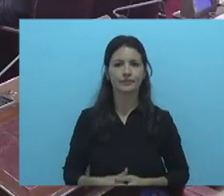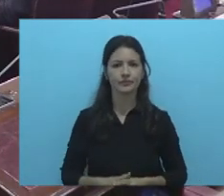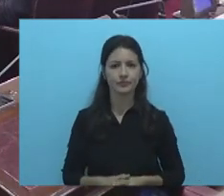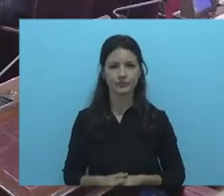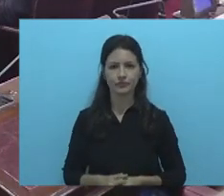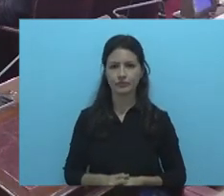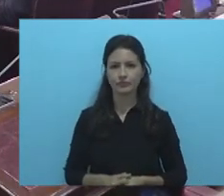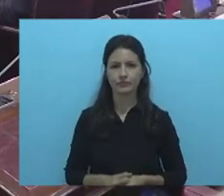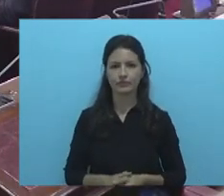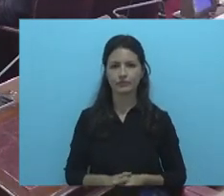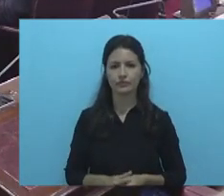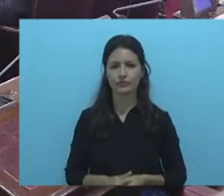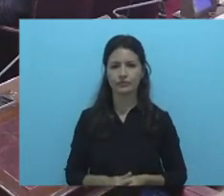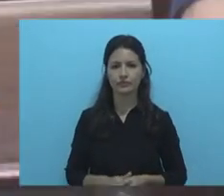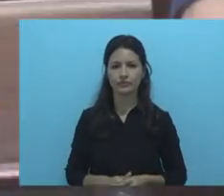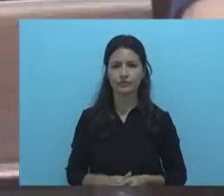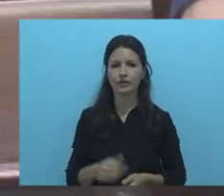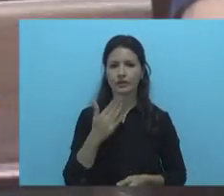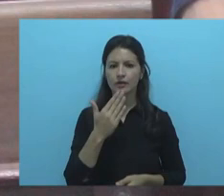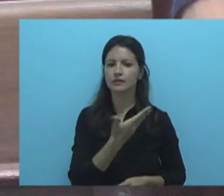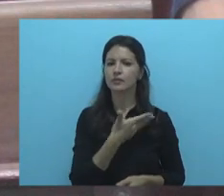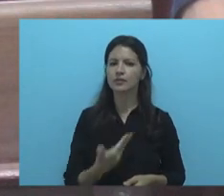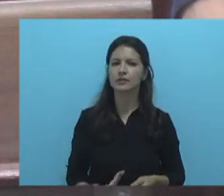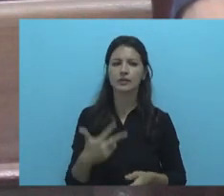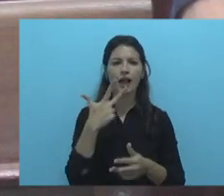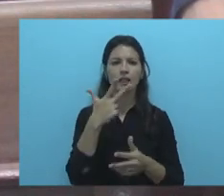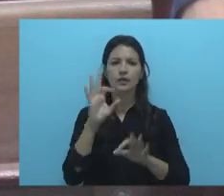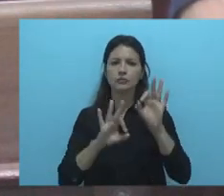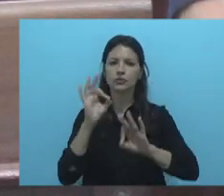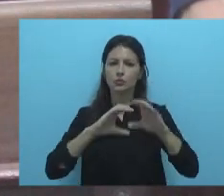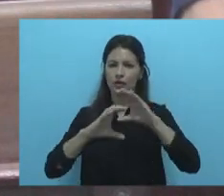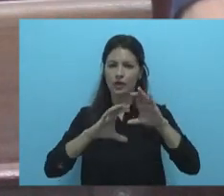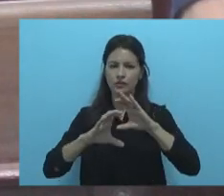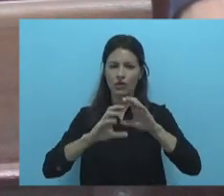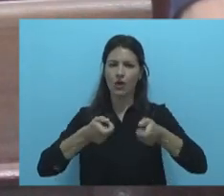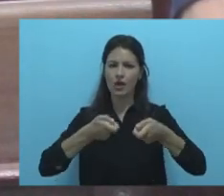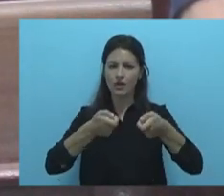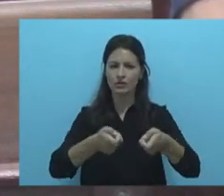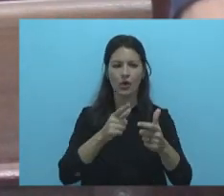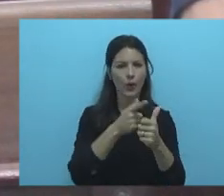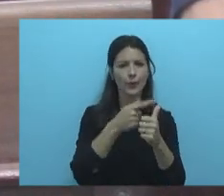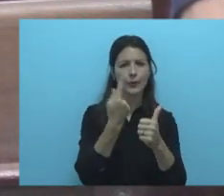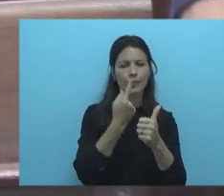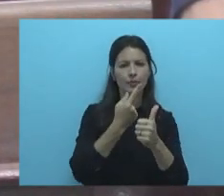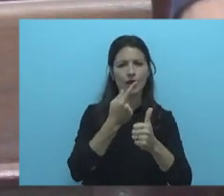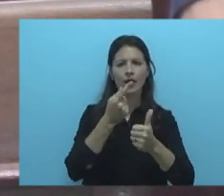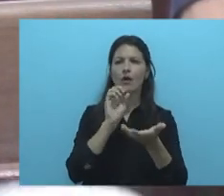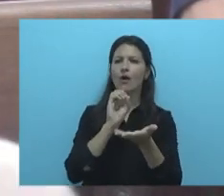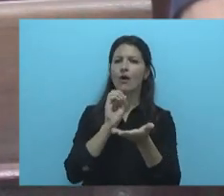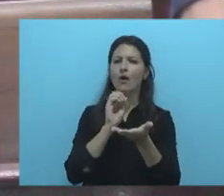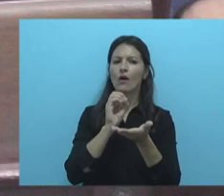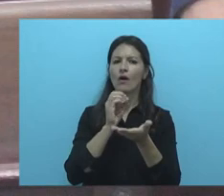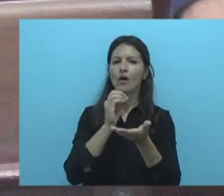la palabra. Gracias, presidente. Para ingresar tres proyectos de comunicación. El primero, un pedido de informes respecto a la realización de una